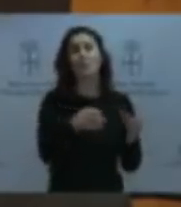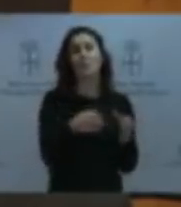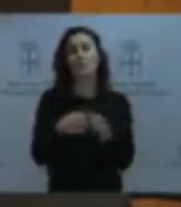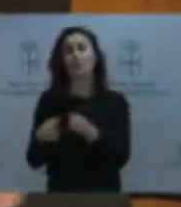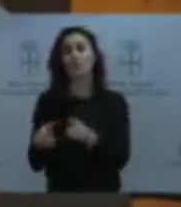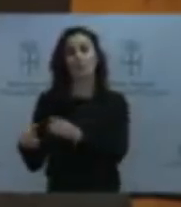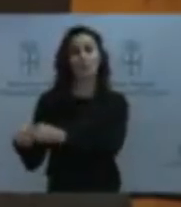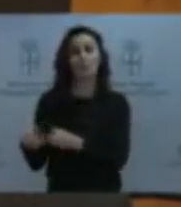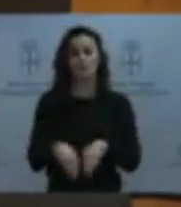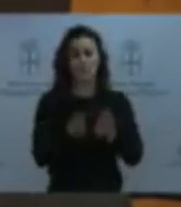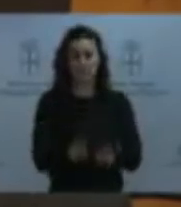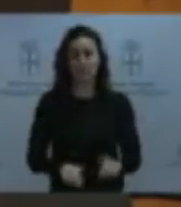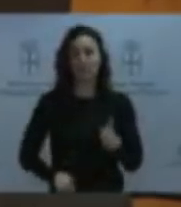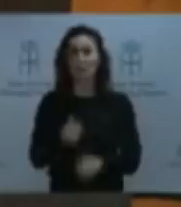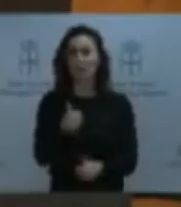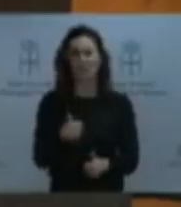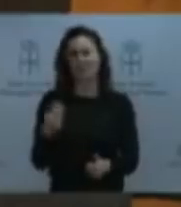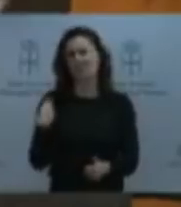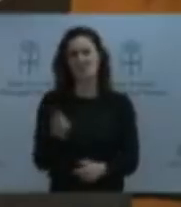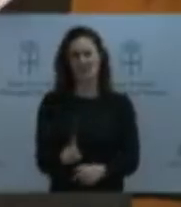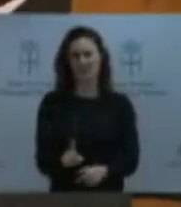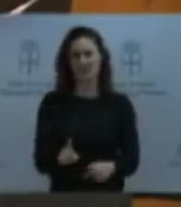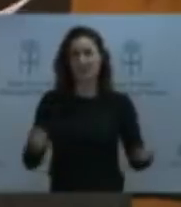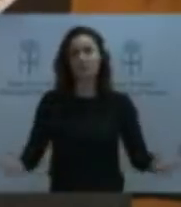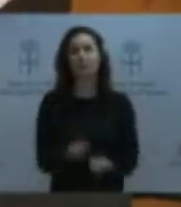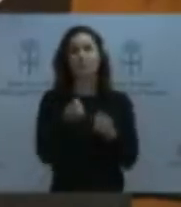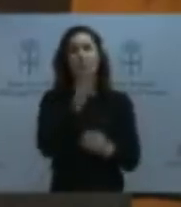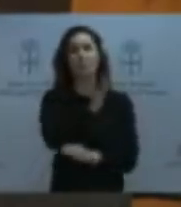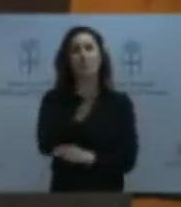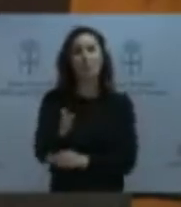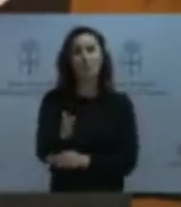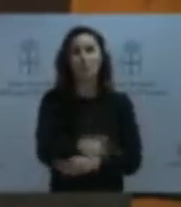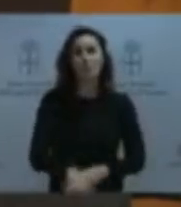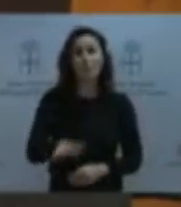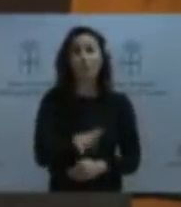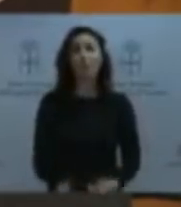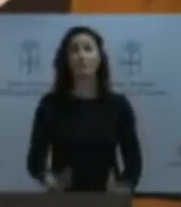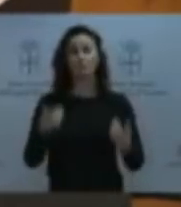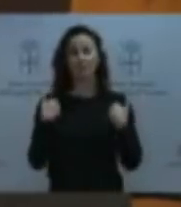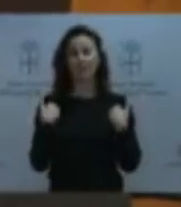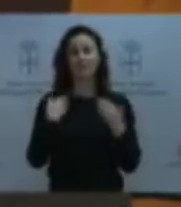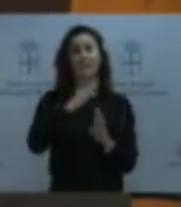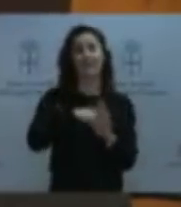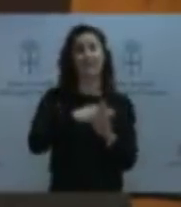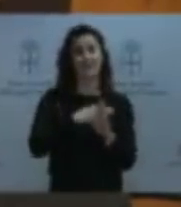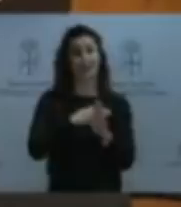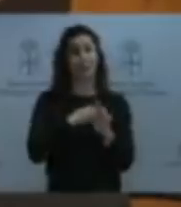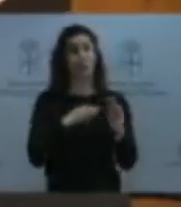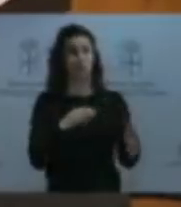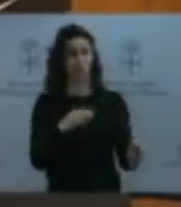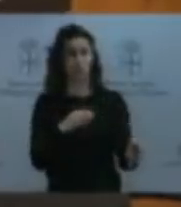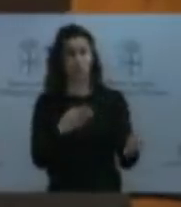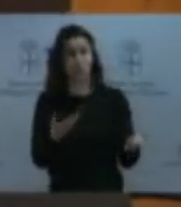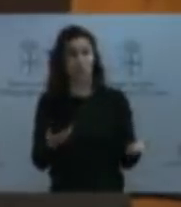La publicación de los destinos funcionales corresponde a la categoría de médico de familia con antelación a la realización de las pruebas. Es